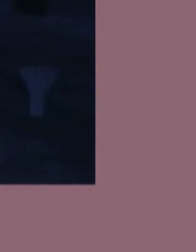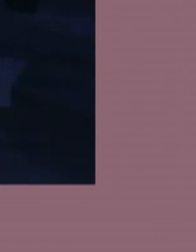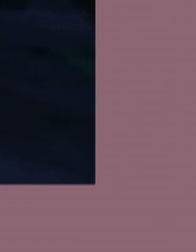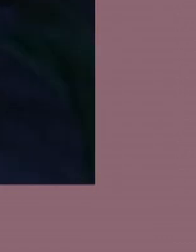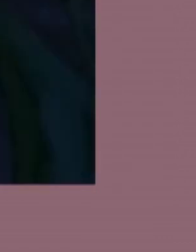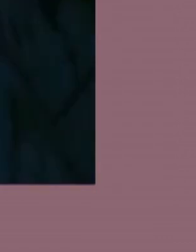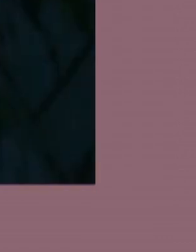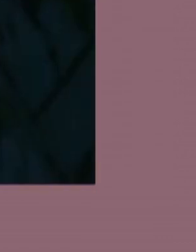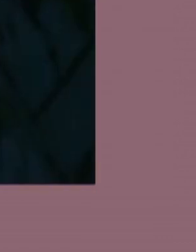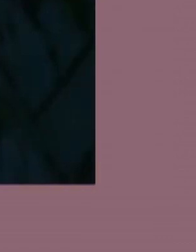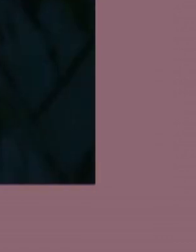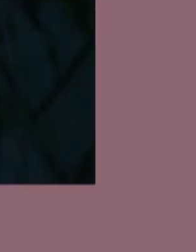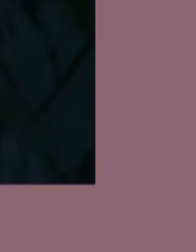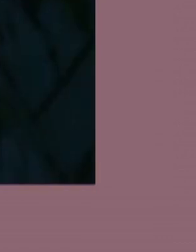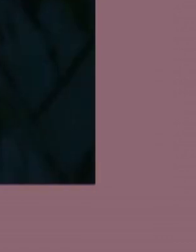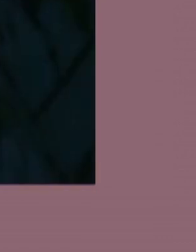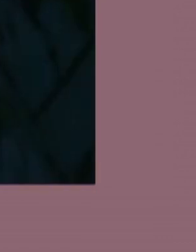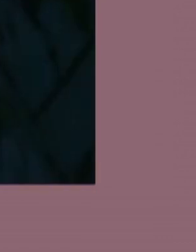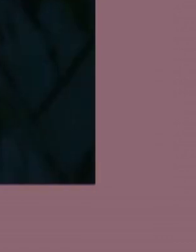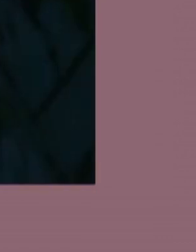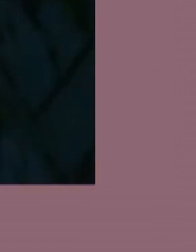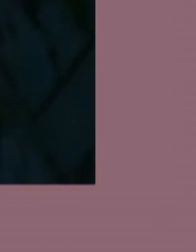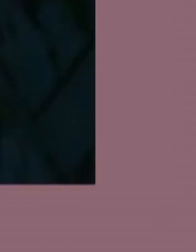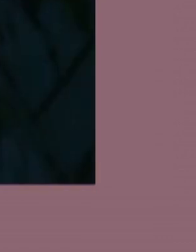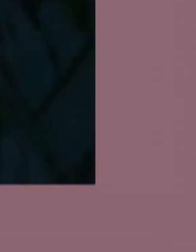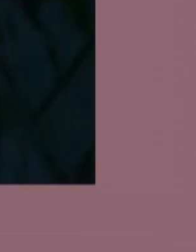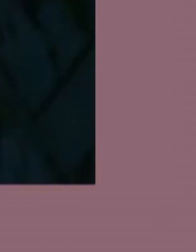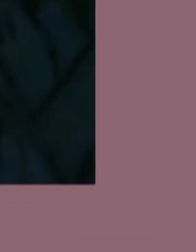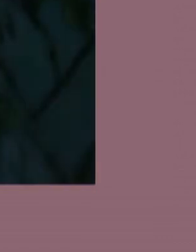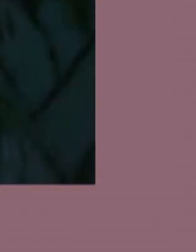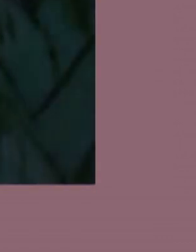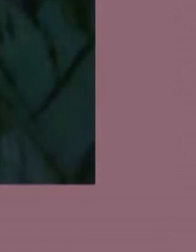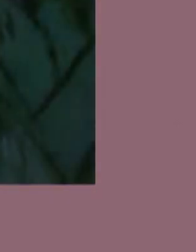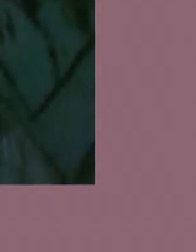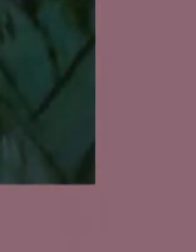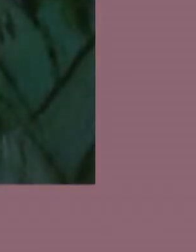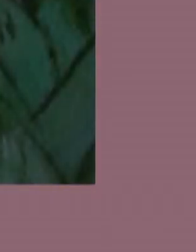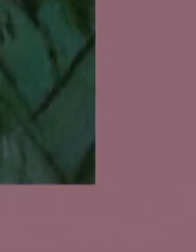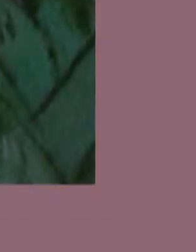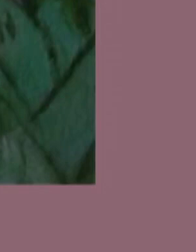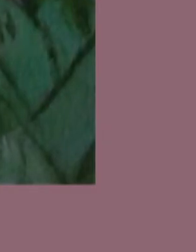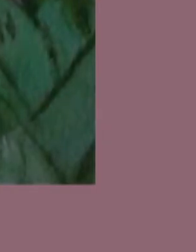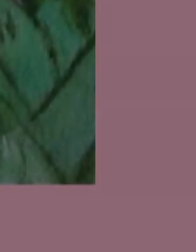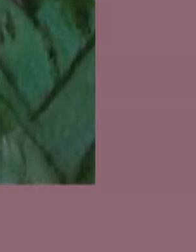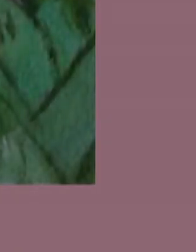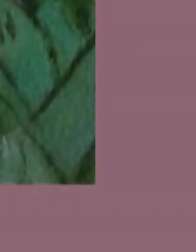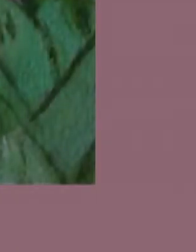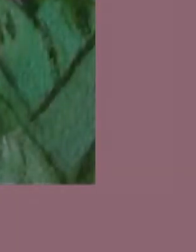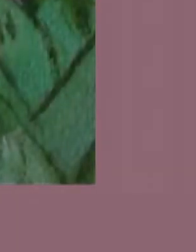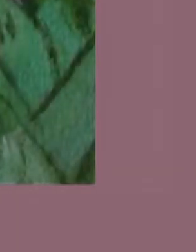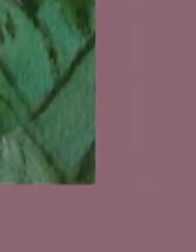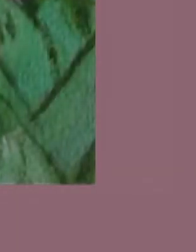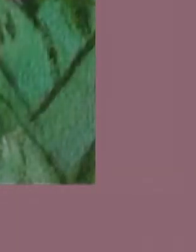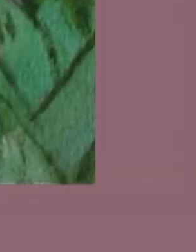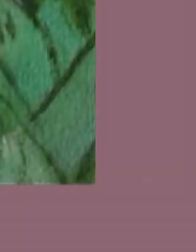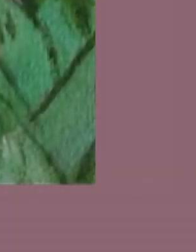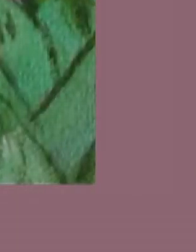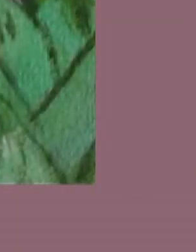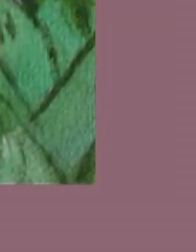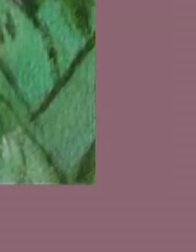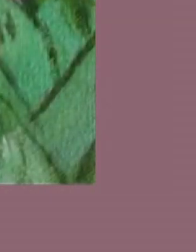san campa que toctum para con este que tanto para esto mía